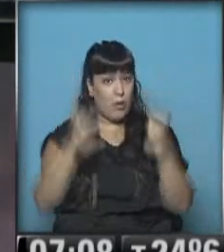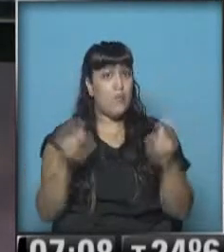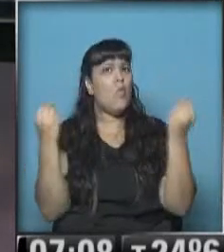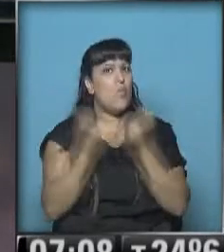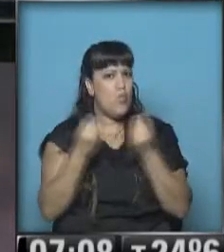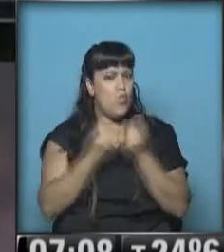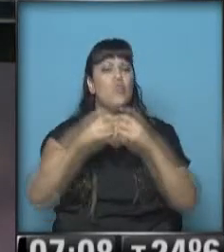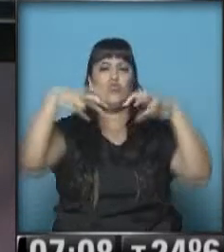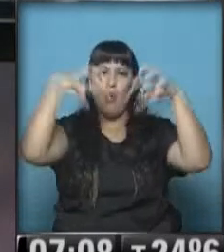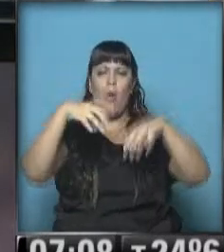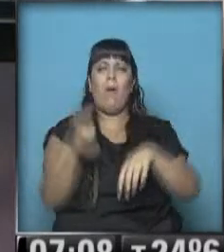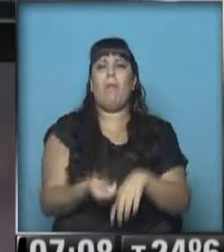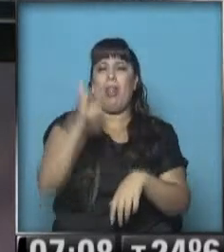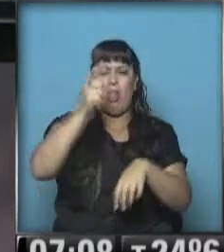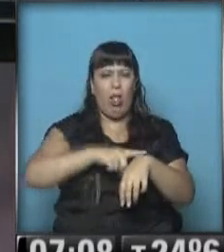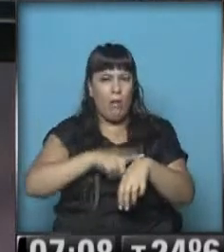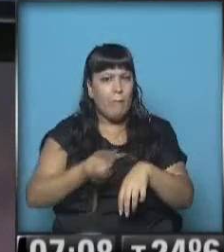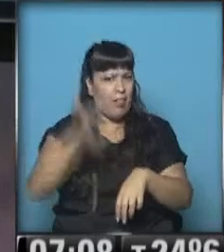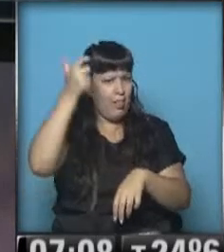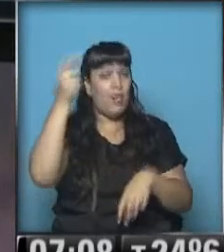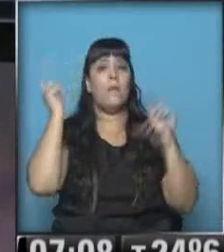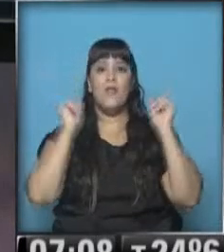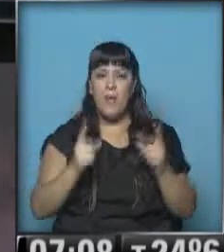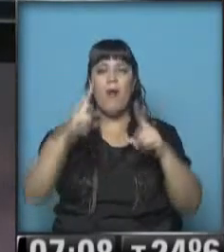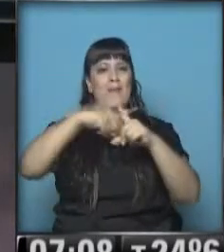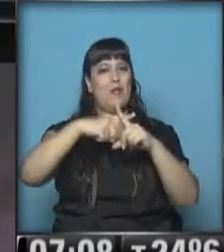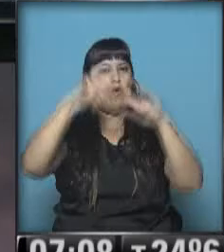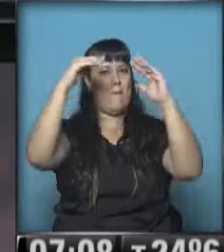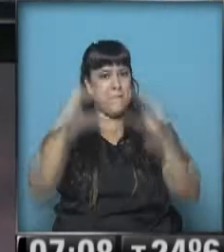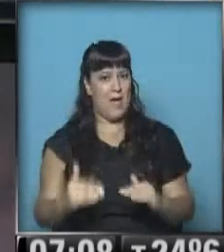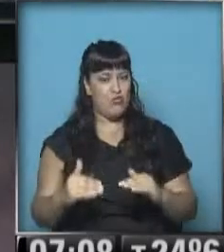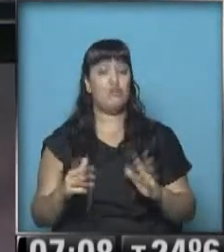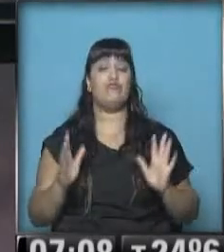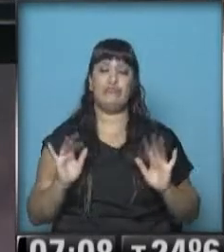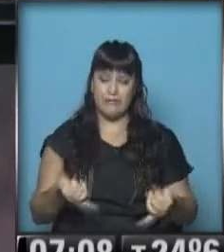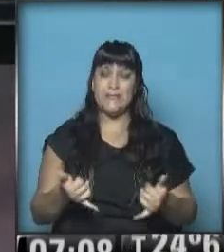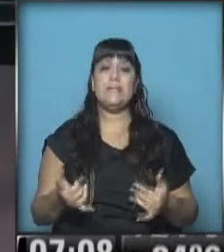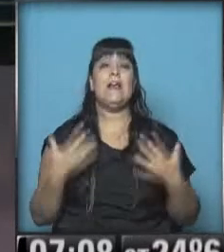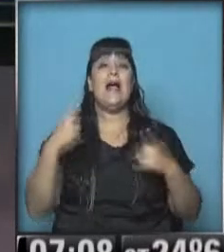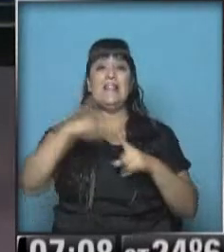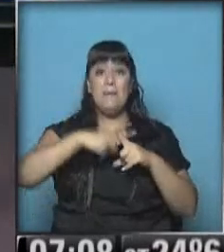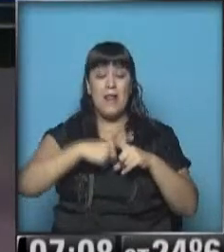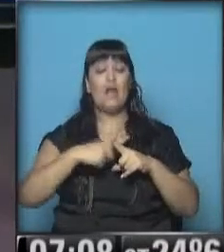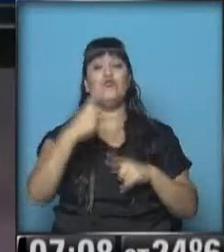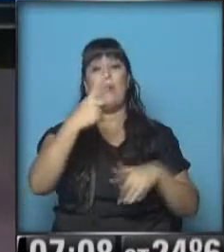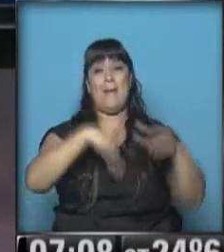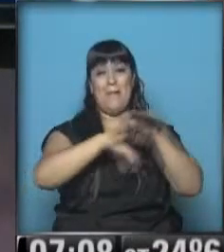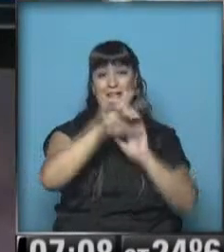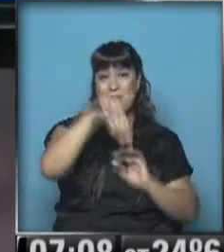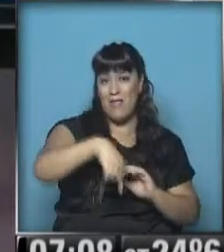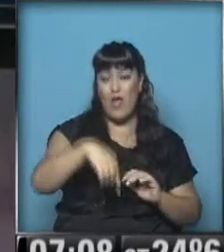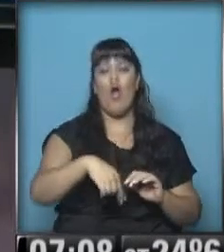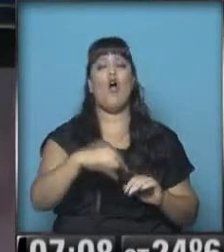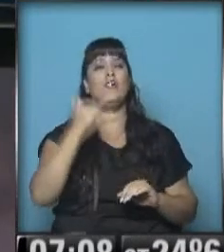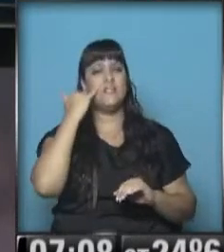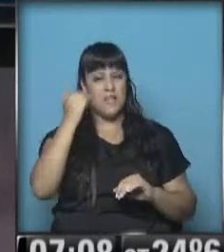cantidad de agua en poco tiempo y después el descenso de temperatura. Es muy probable que la temperatura máxima de hoy ya